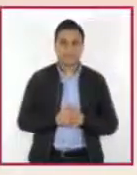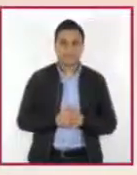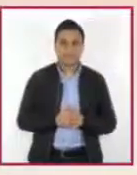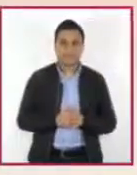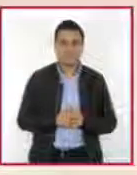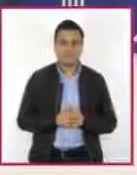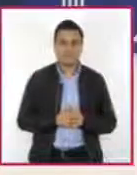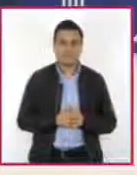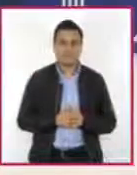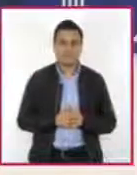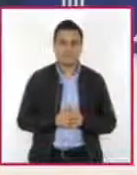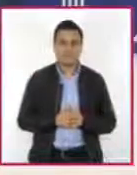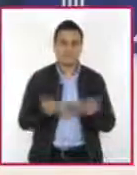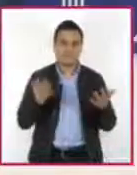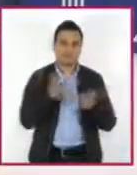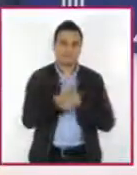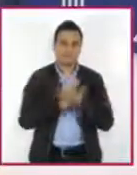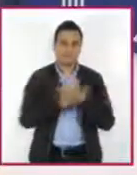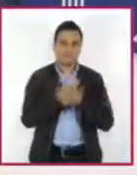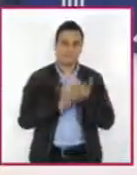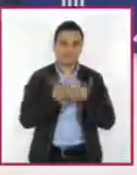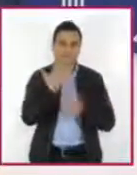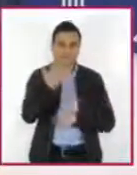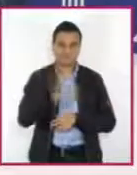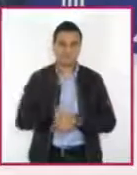1, 5. La mitad, la mitad, la mitad.